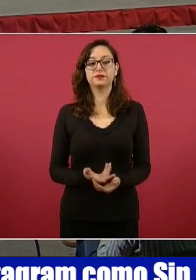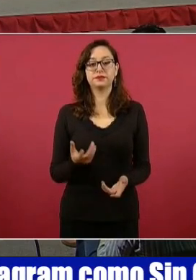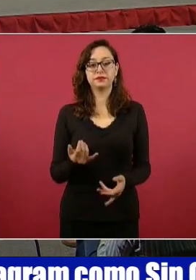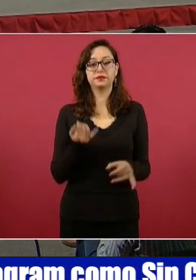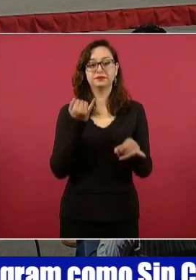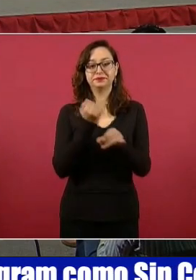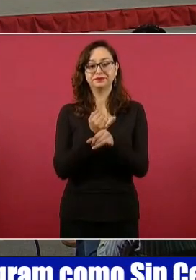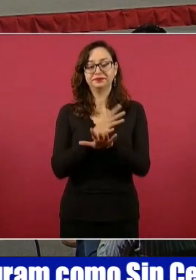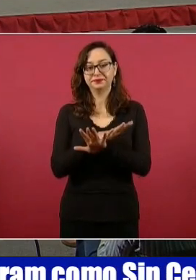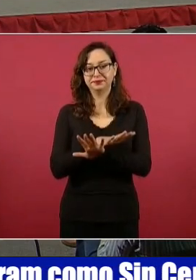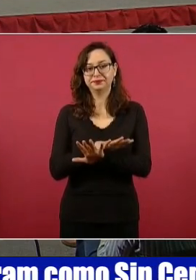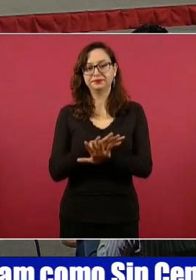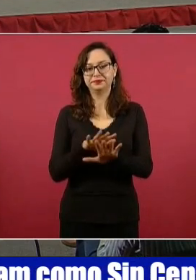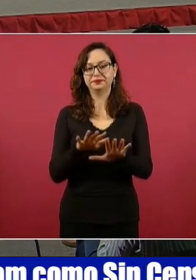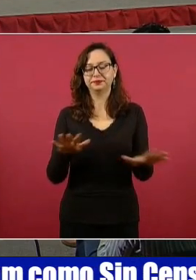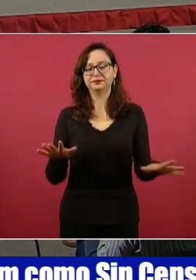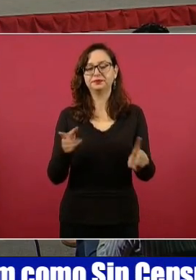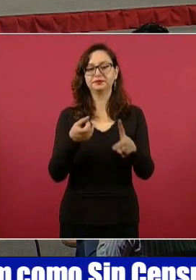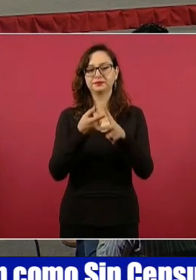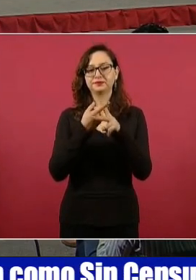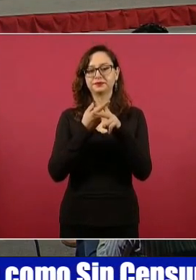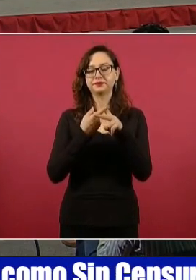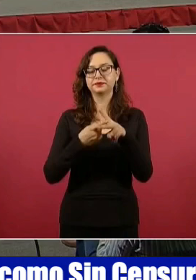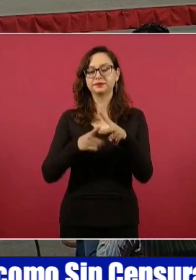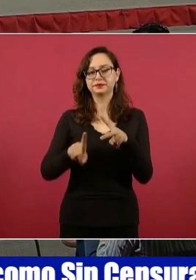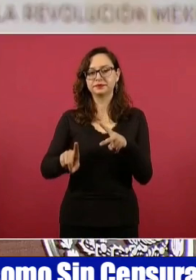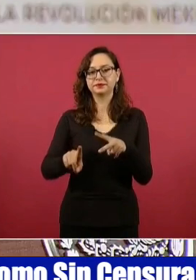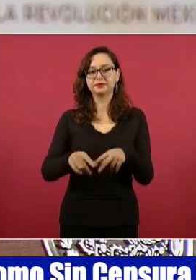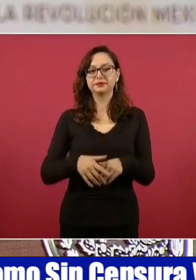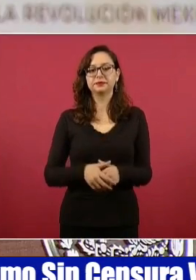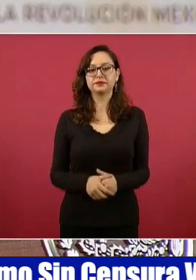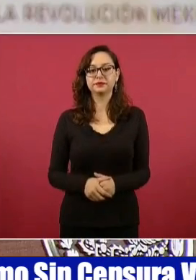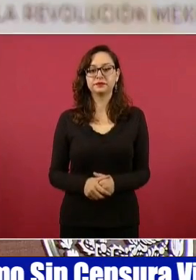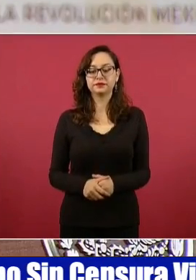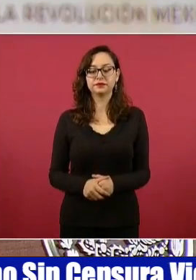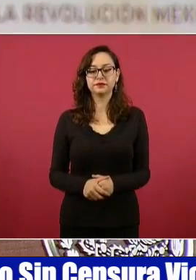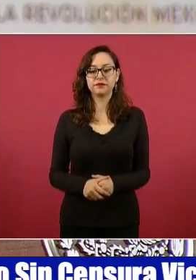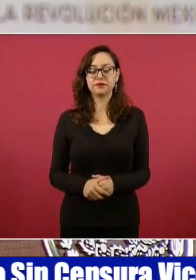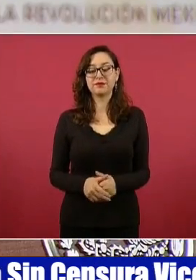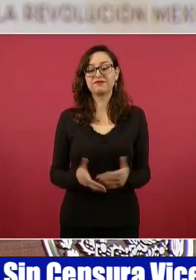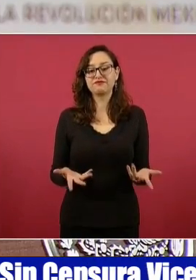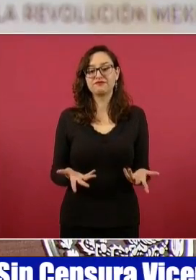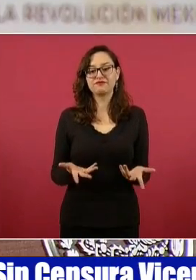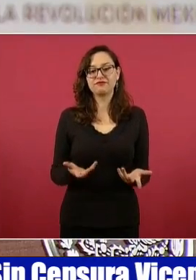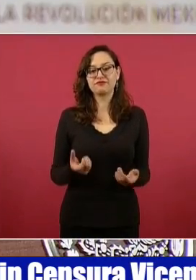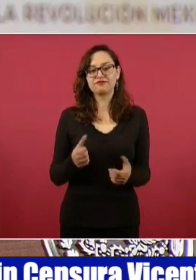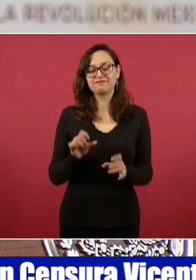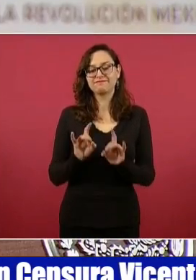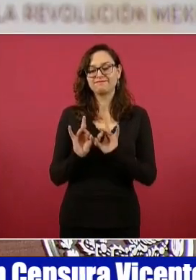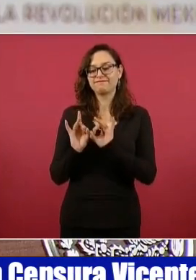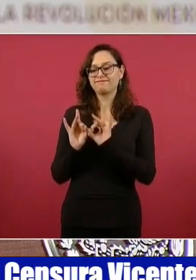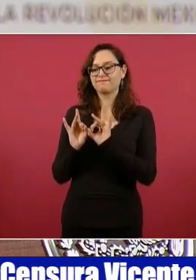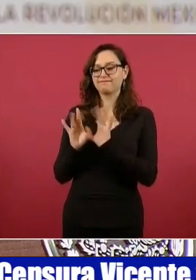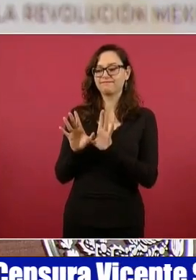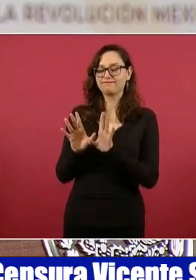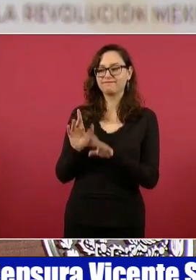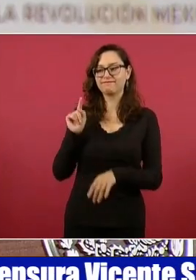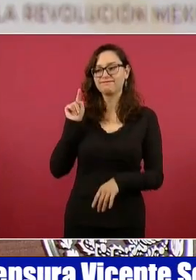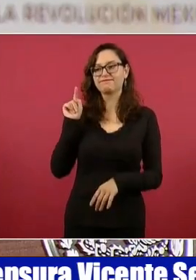informándoles sobre el lamentable caso de los mineros que